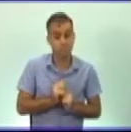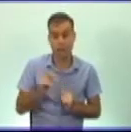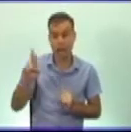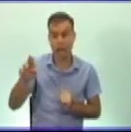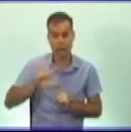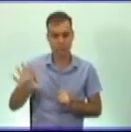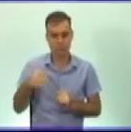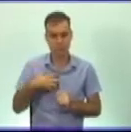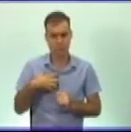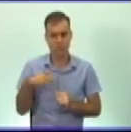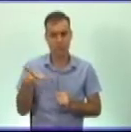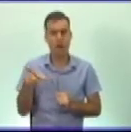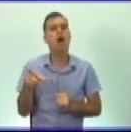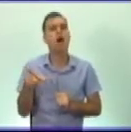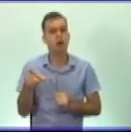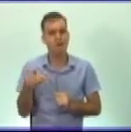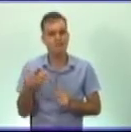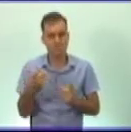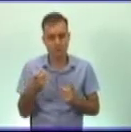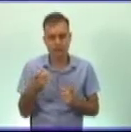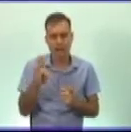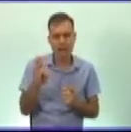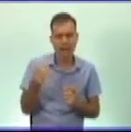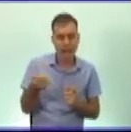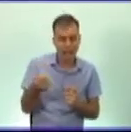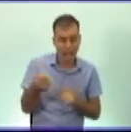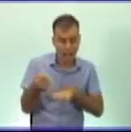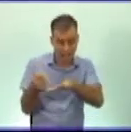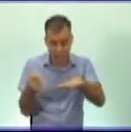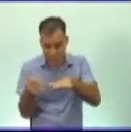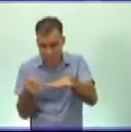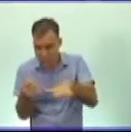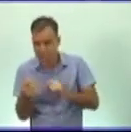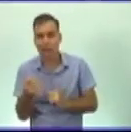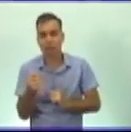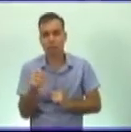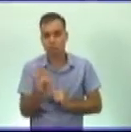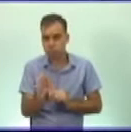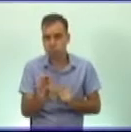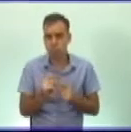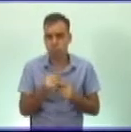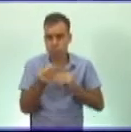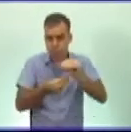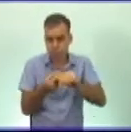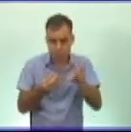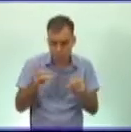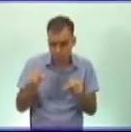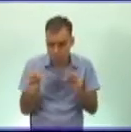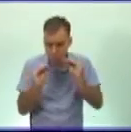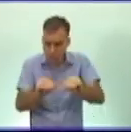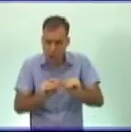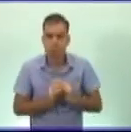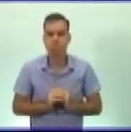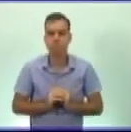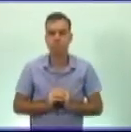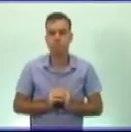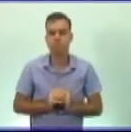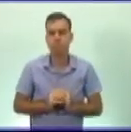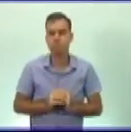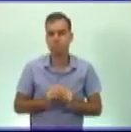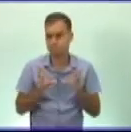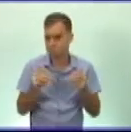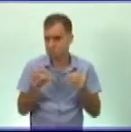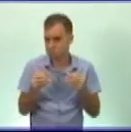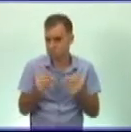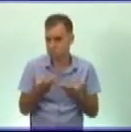tanto, planteamos la fórmula del área de la base, sustituimos los valores que ya tenemos y podemos calcular